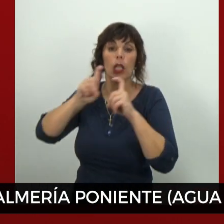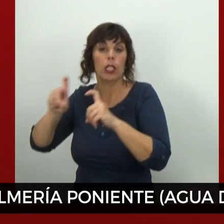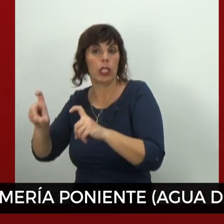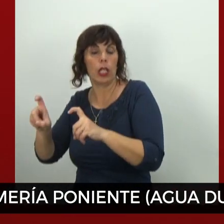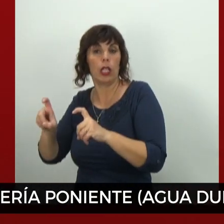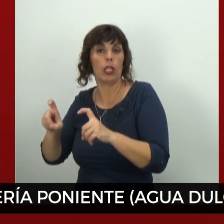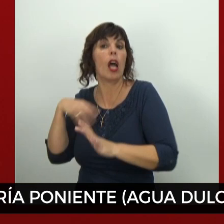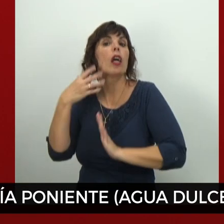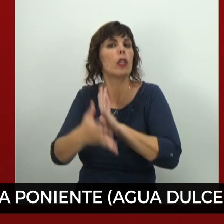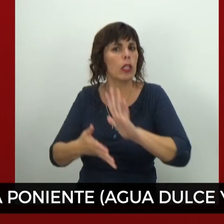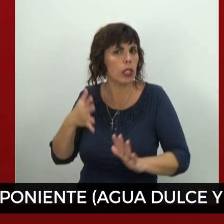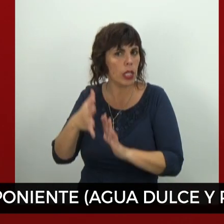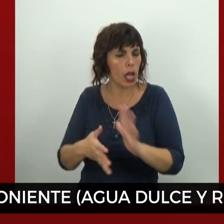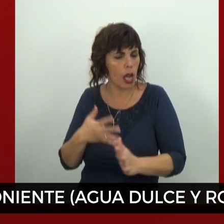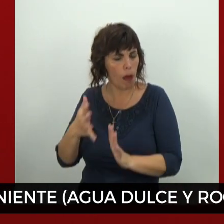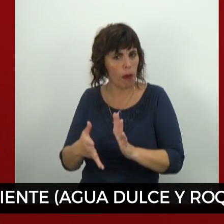sobre la gracia,